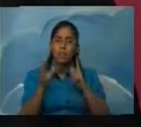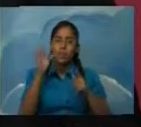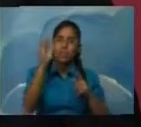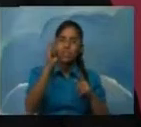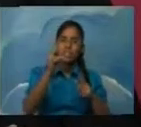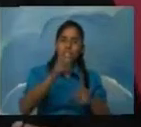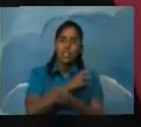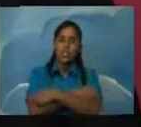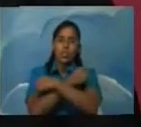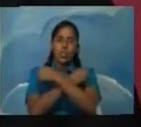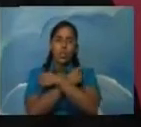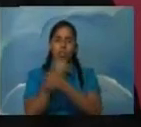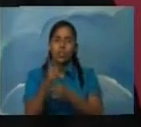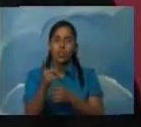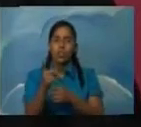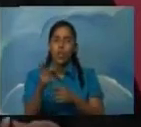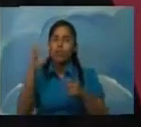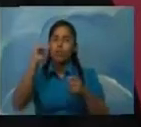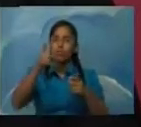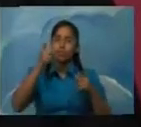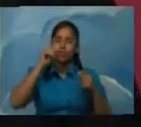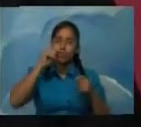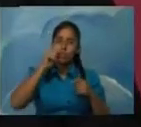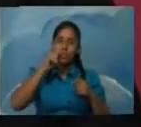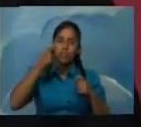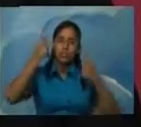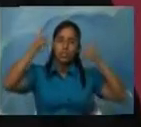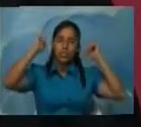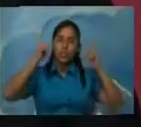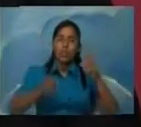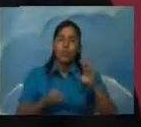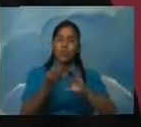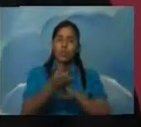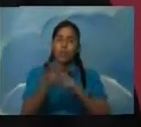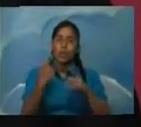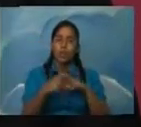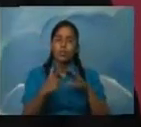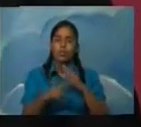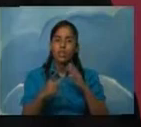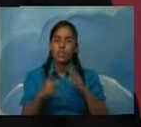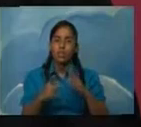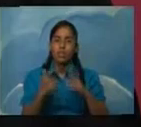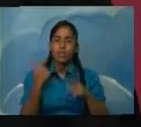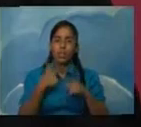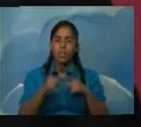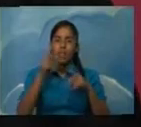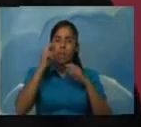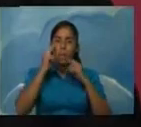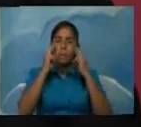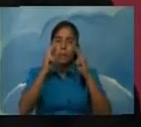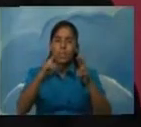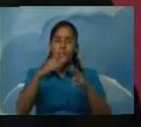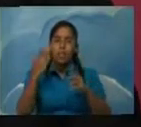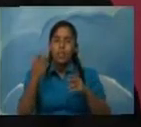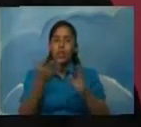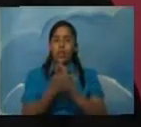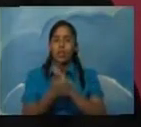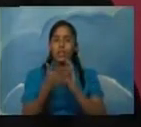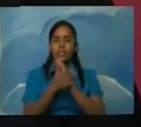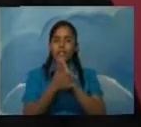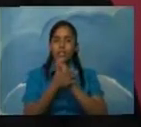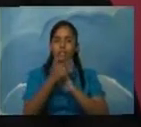que se ofrecían, un macho cabrío, y se ofrecían otras cosas, pero acentuemos entonces la mirada en lo que